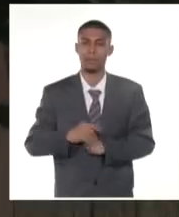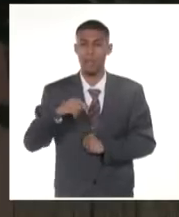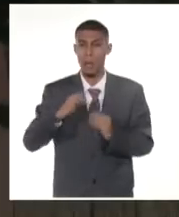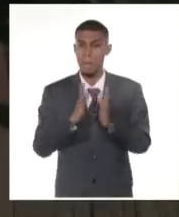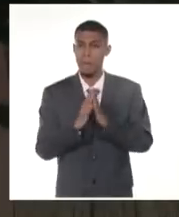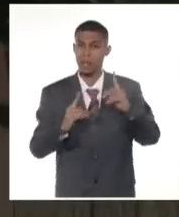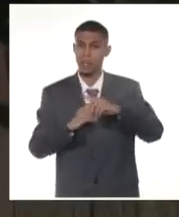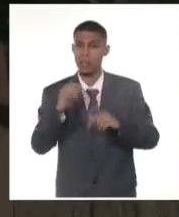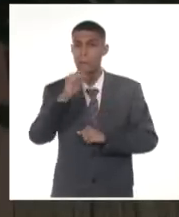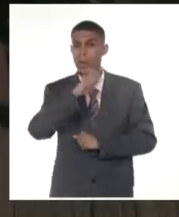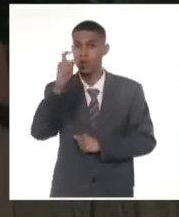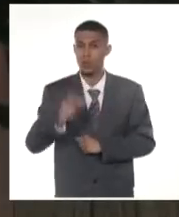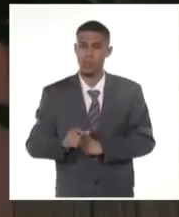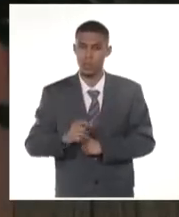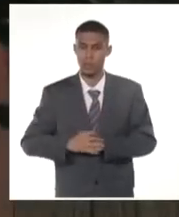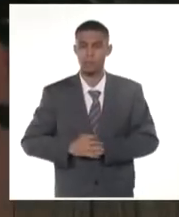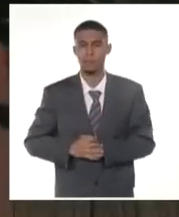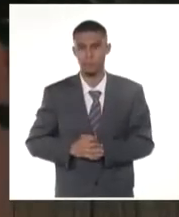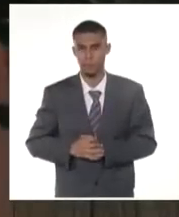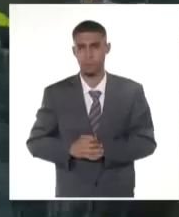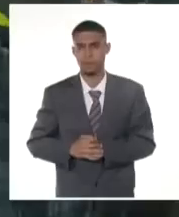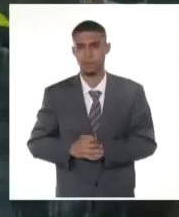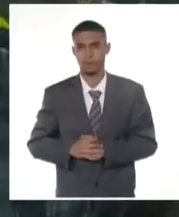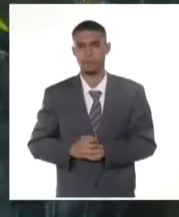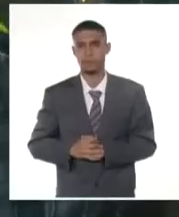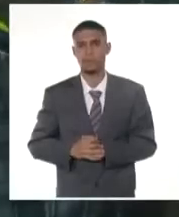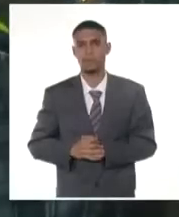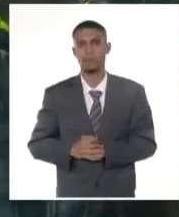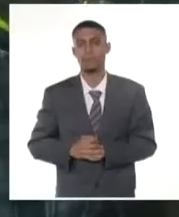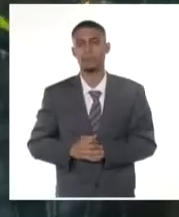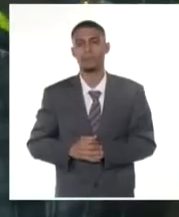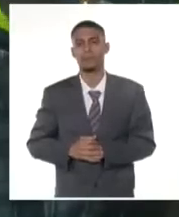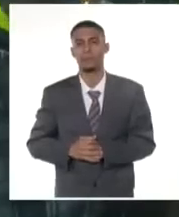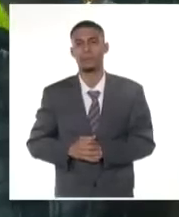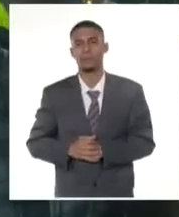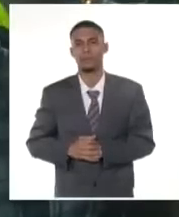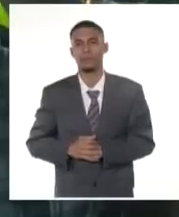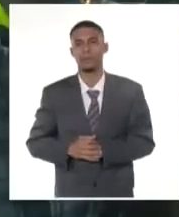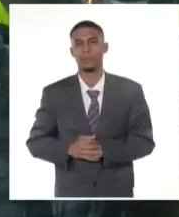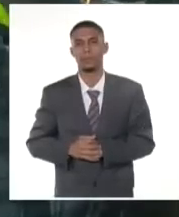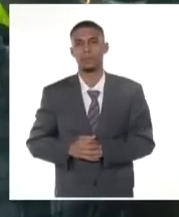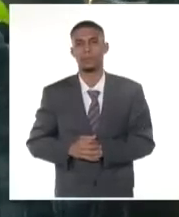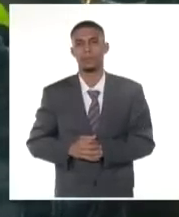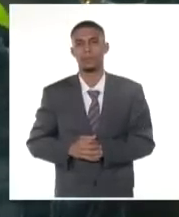Héctor Naranjo y Pedro Rizo Martínez, Sistema Informativo de la Televisión Cubana.